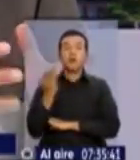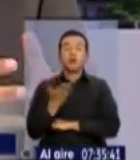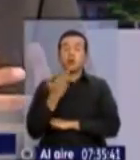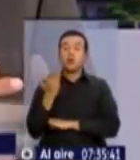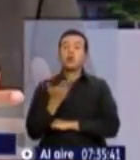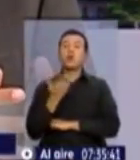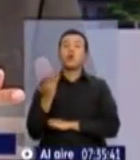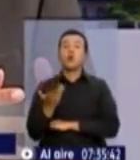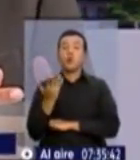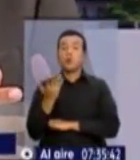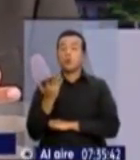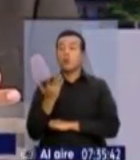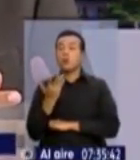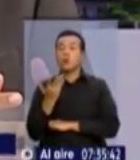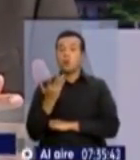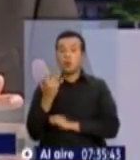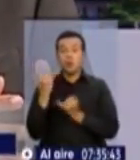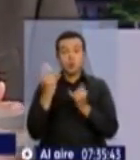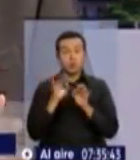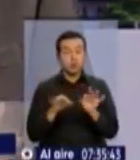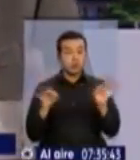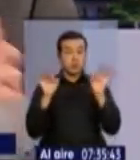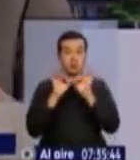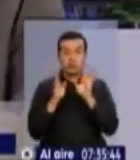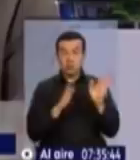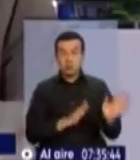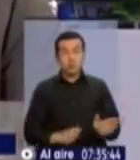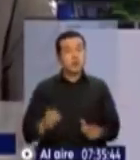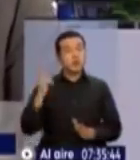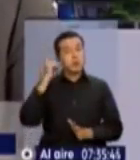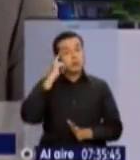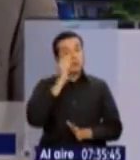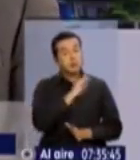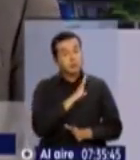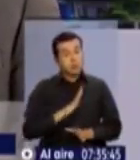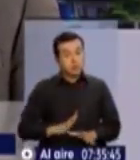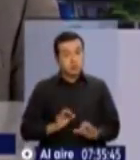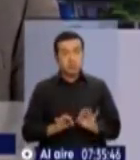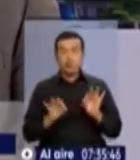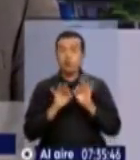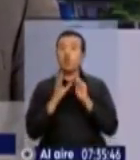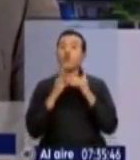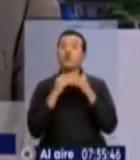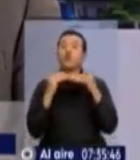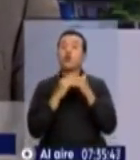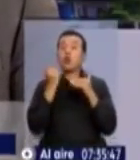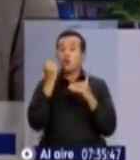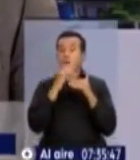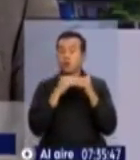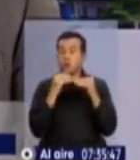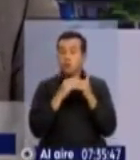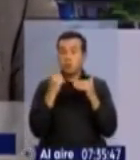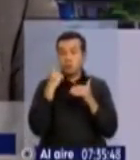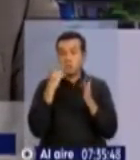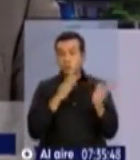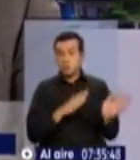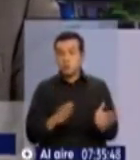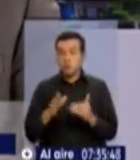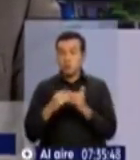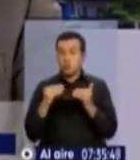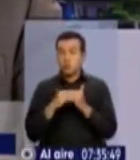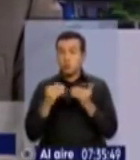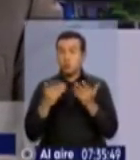pactos fiscales que son importantes me parece adecuado que siendo la dolarización obteniendo la realización como talón de aquiles al